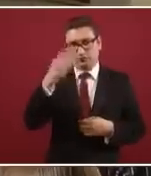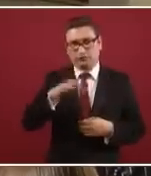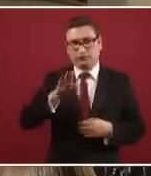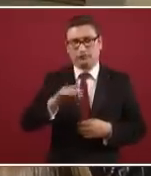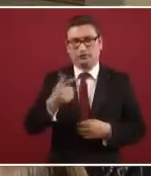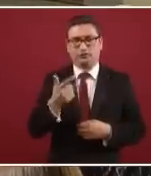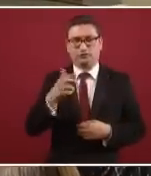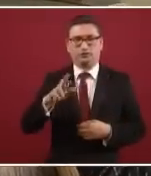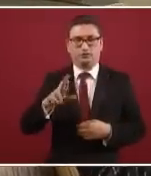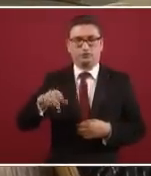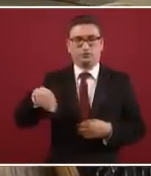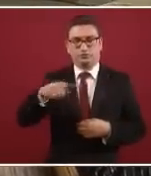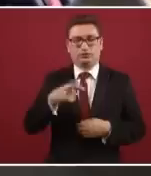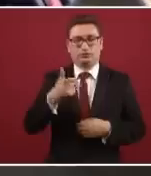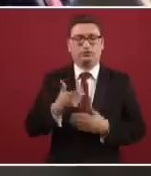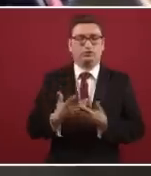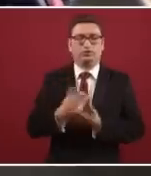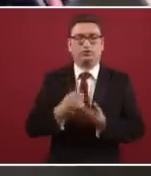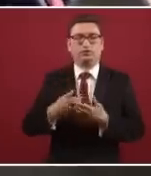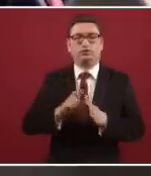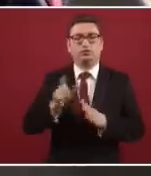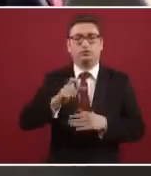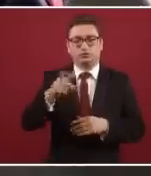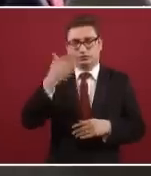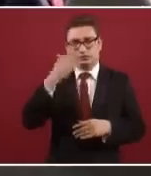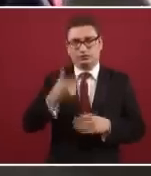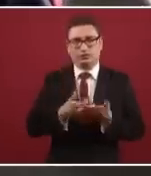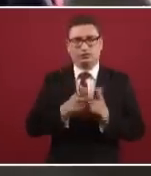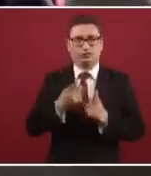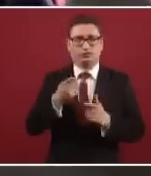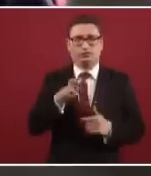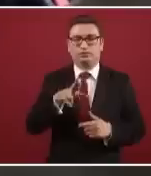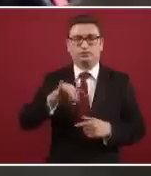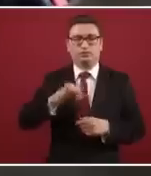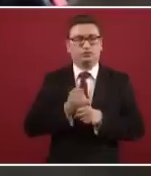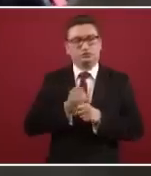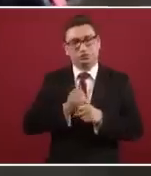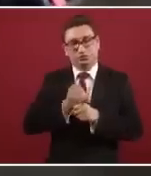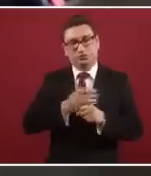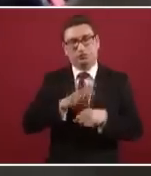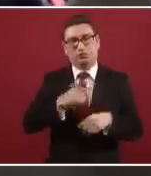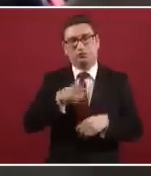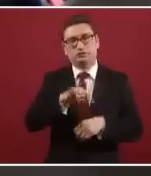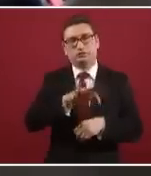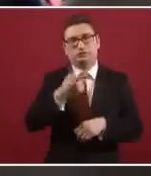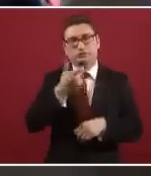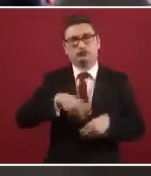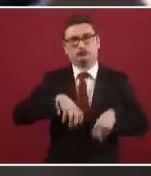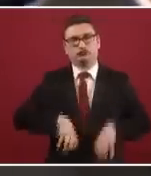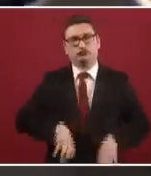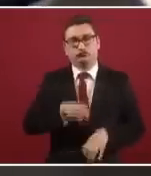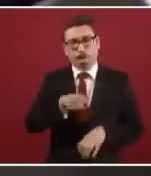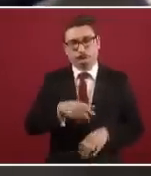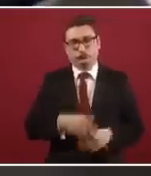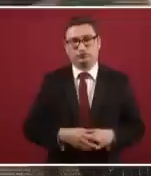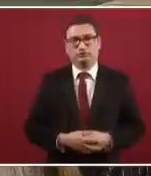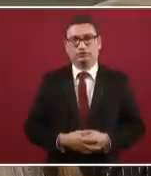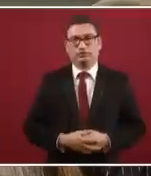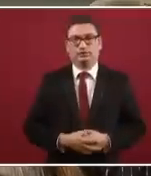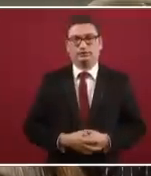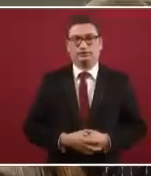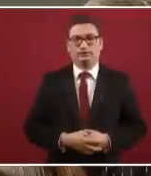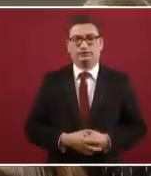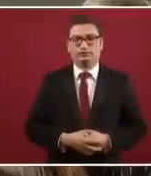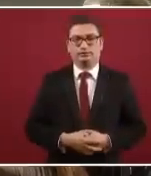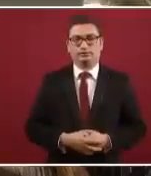de la República contra el dirigente nacional del PRI por presunto enriquecimiento ilícito en medio de un escándalo inmobiliario.